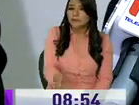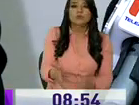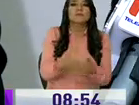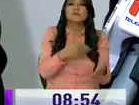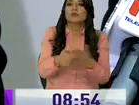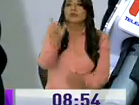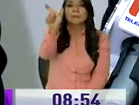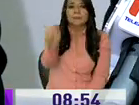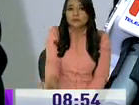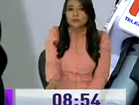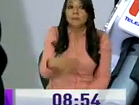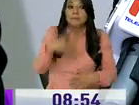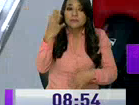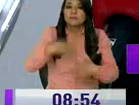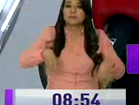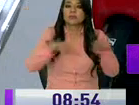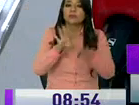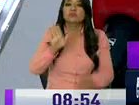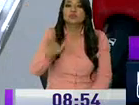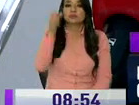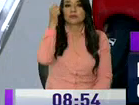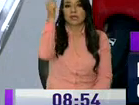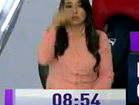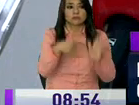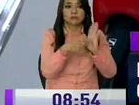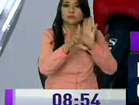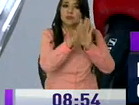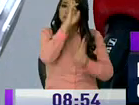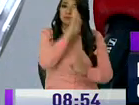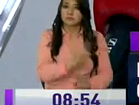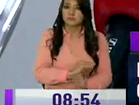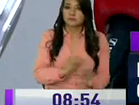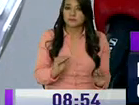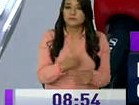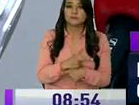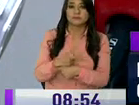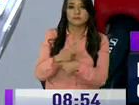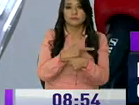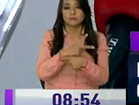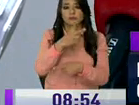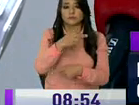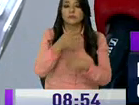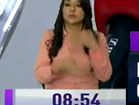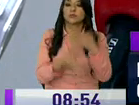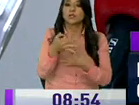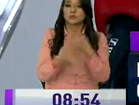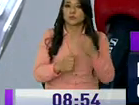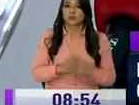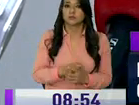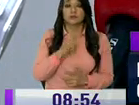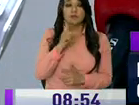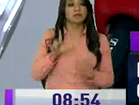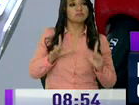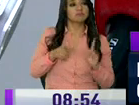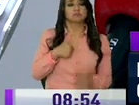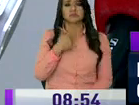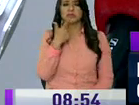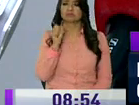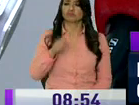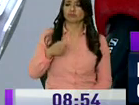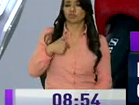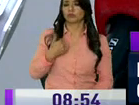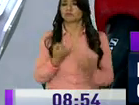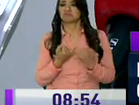personas, y es lo que hicimos nosotros. El Consejo Nacional de la Judicatura, que se ha llenado la boca diciendo de que